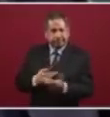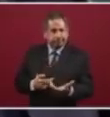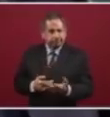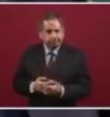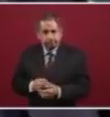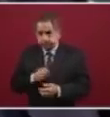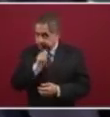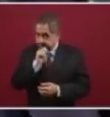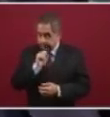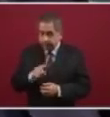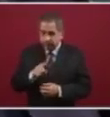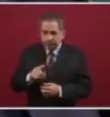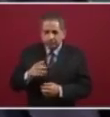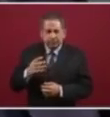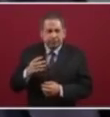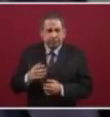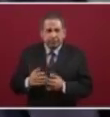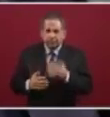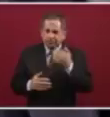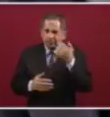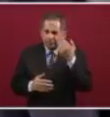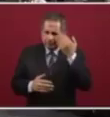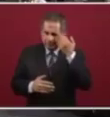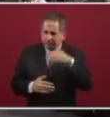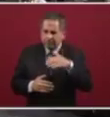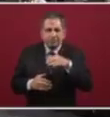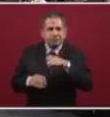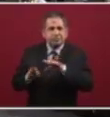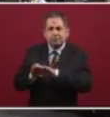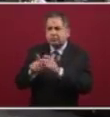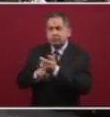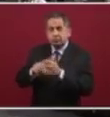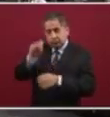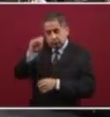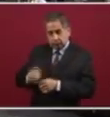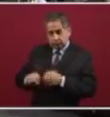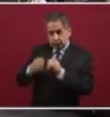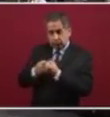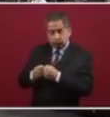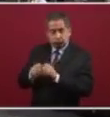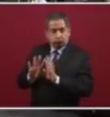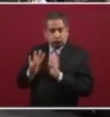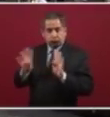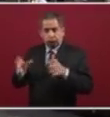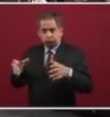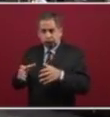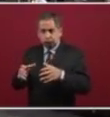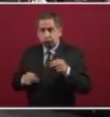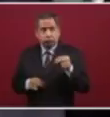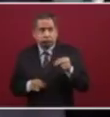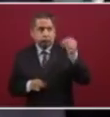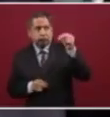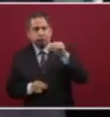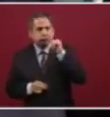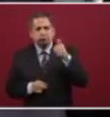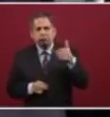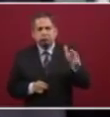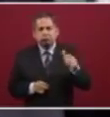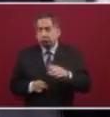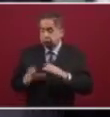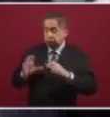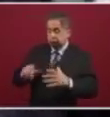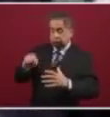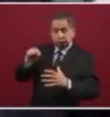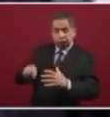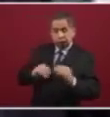ya una especie de fortaleza en la frontera sur y no en la frontera norte, porque muchos de estos migrantes